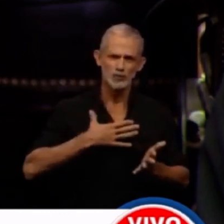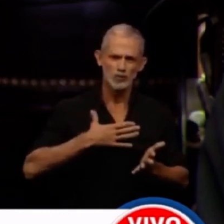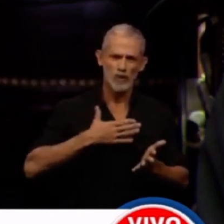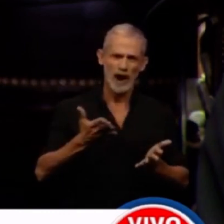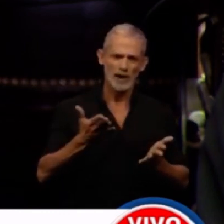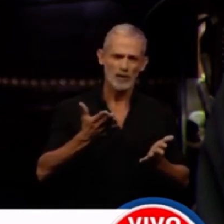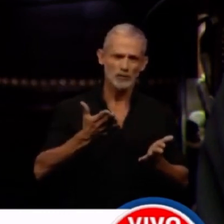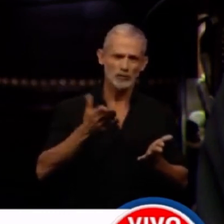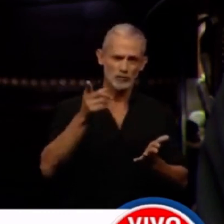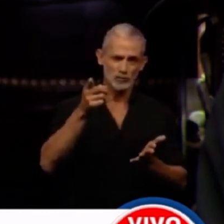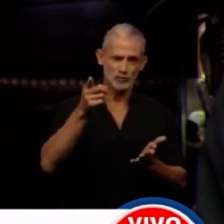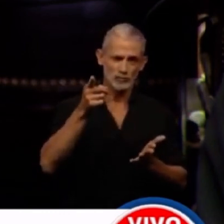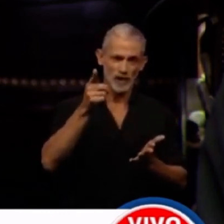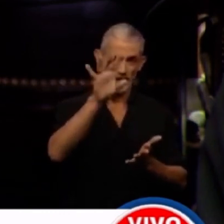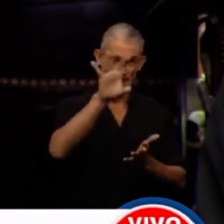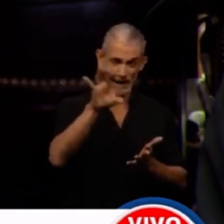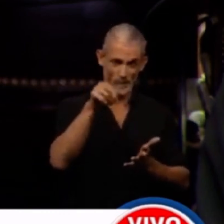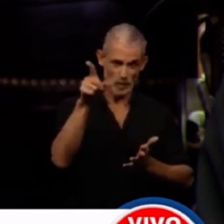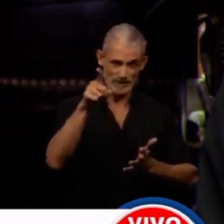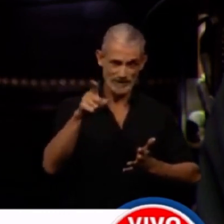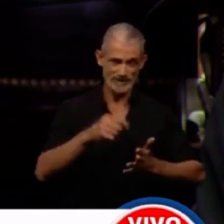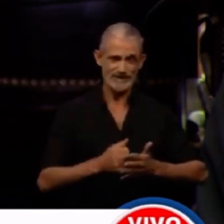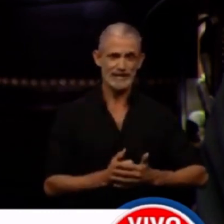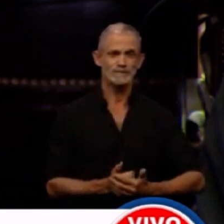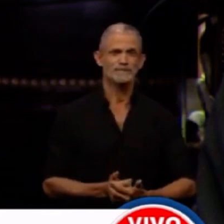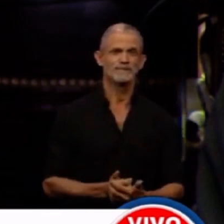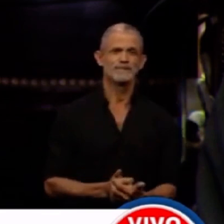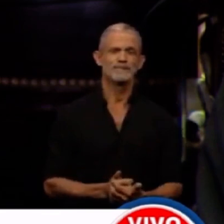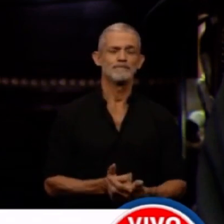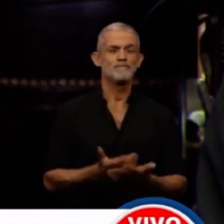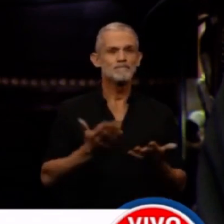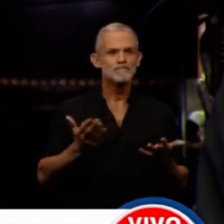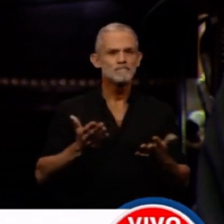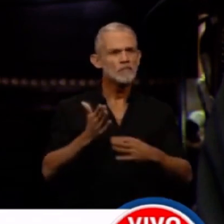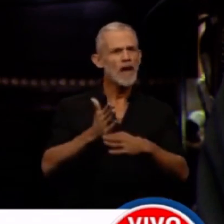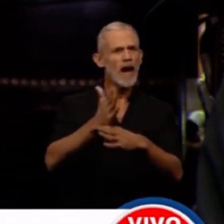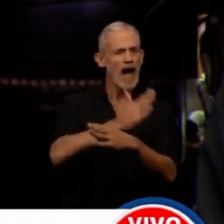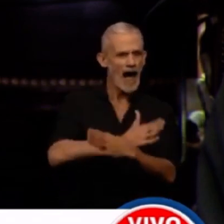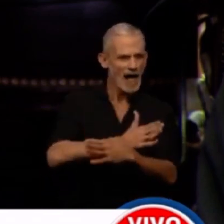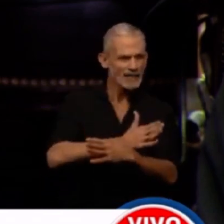humanos en esa provincia. Pero previo a esto,